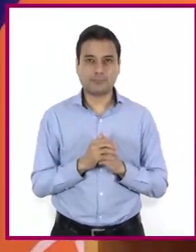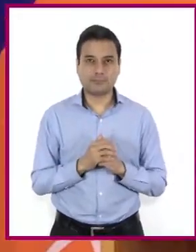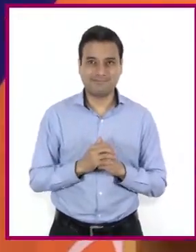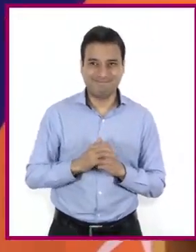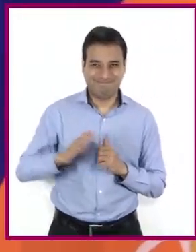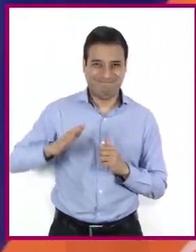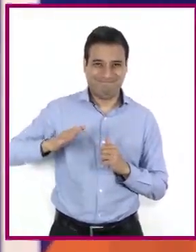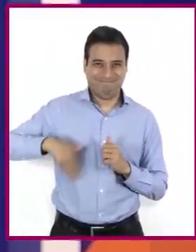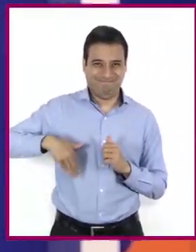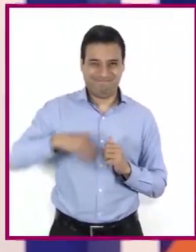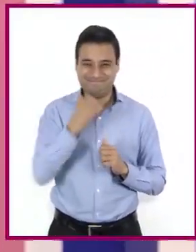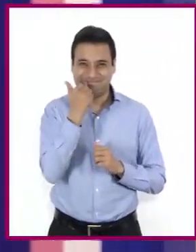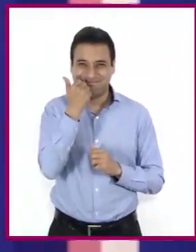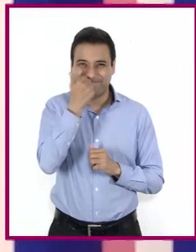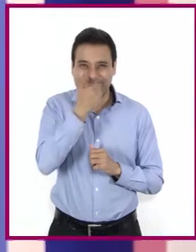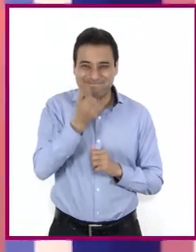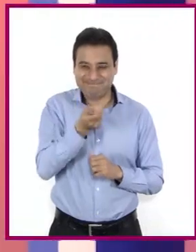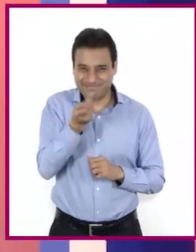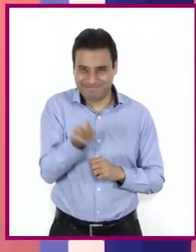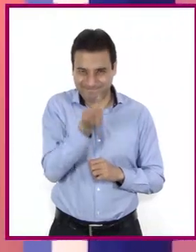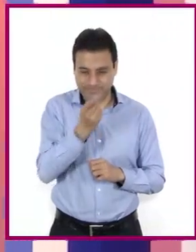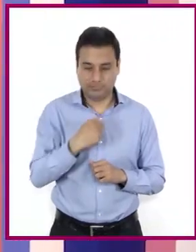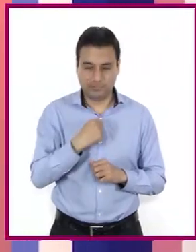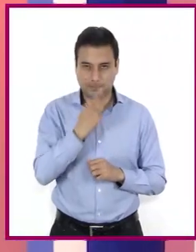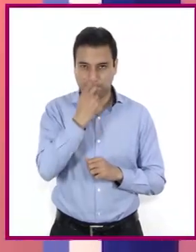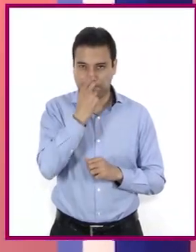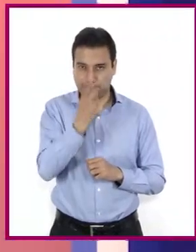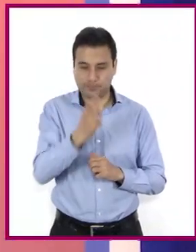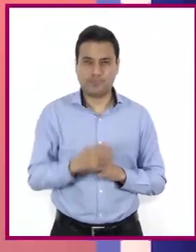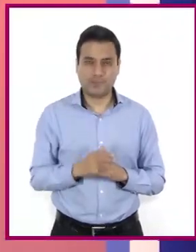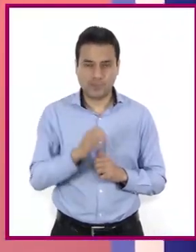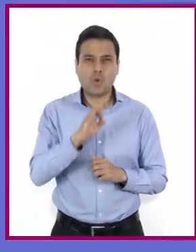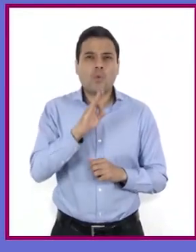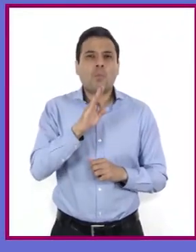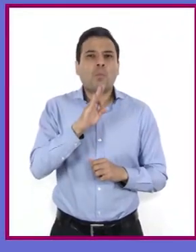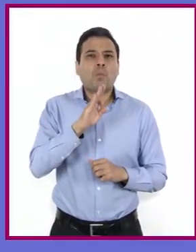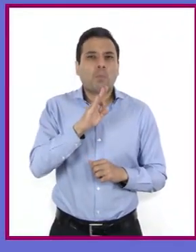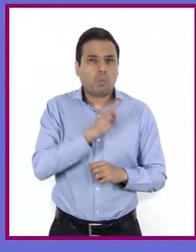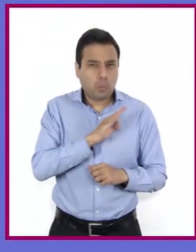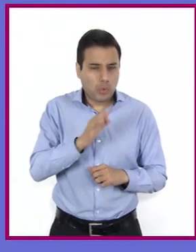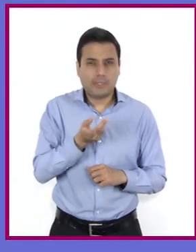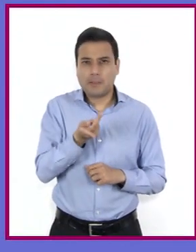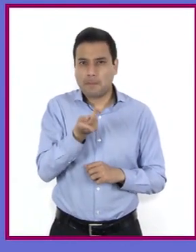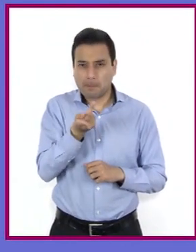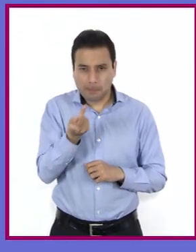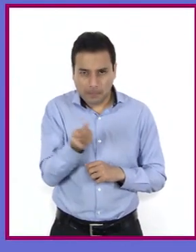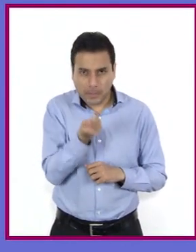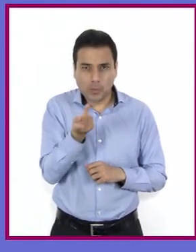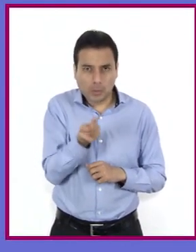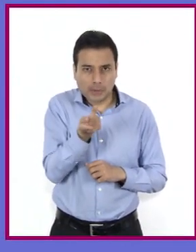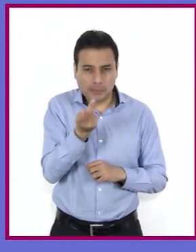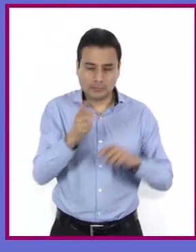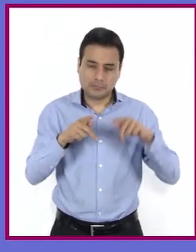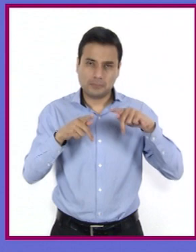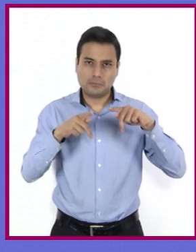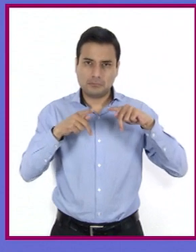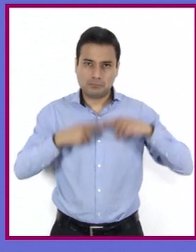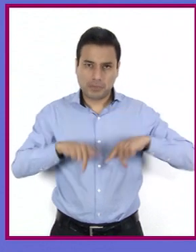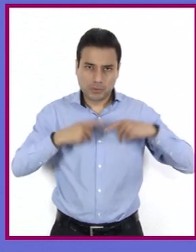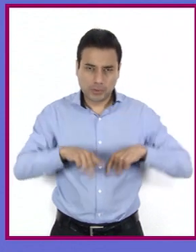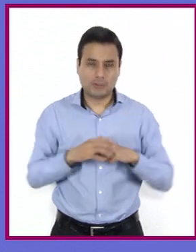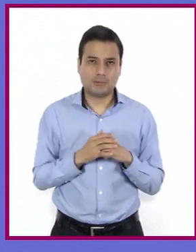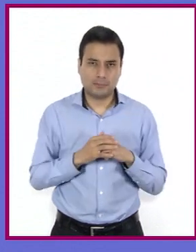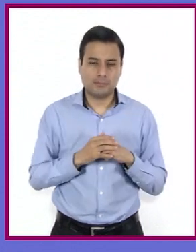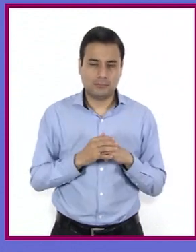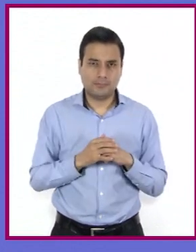de inicio, podemos decir que se puede realizar una encuesta de seguimiento o de varias rondas o encuesta de múltiples